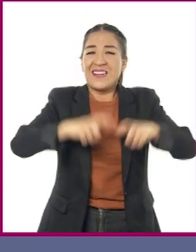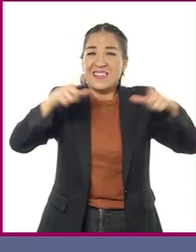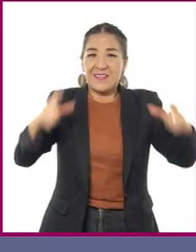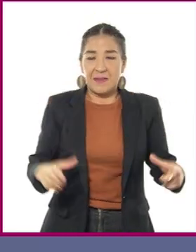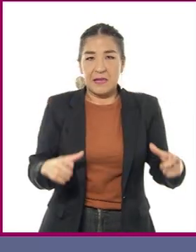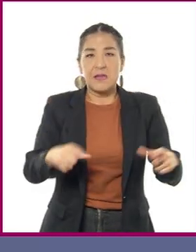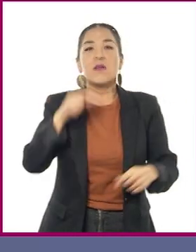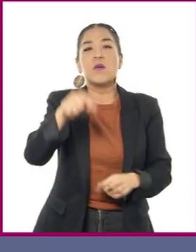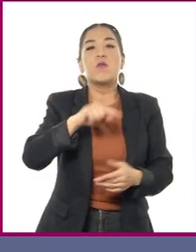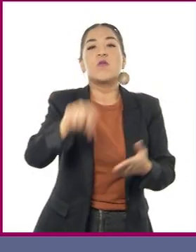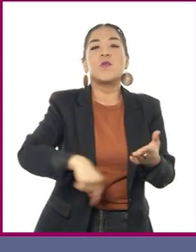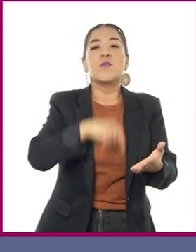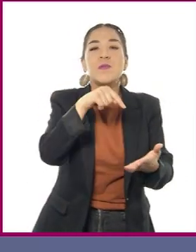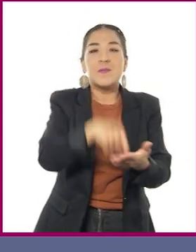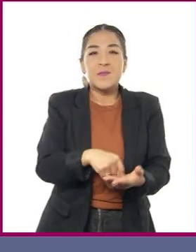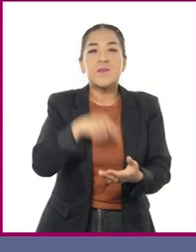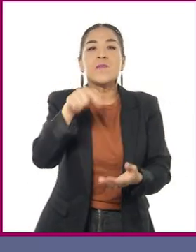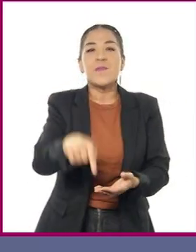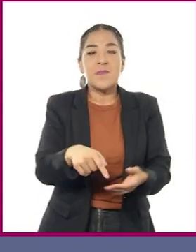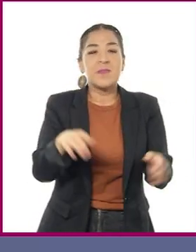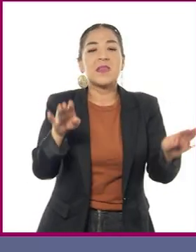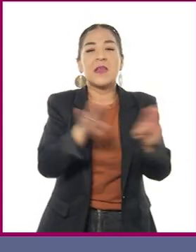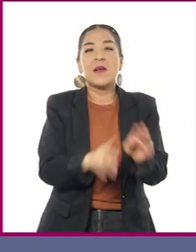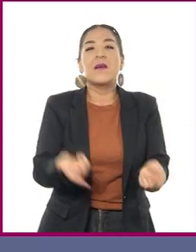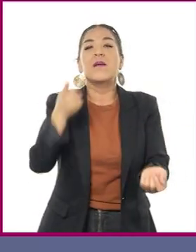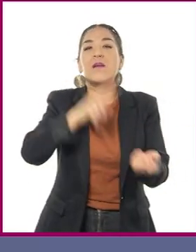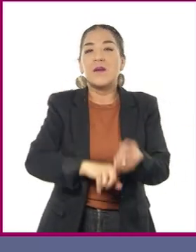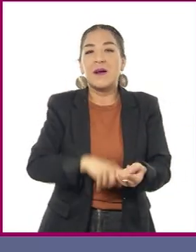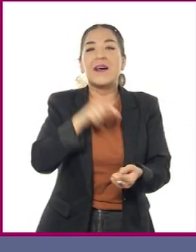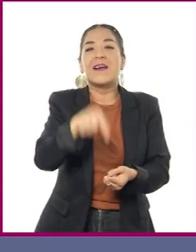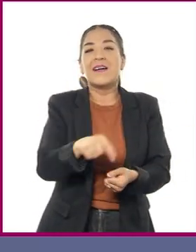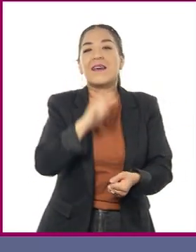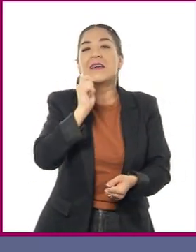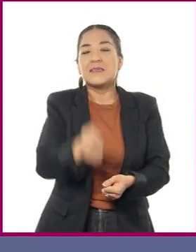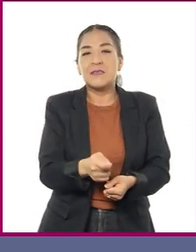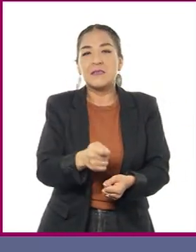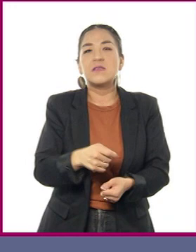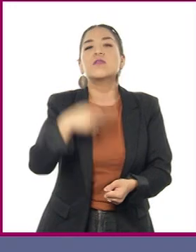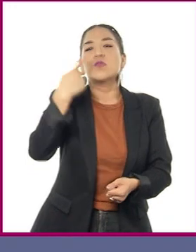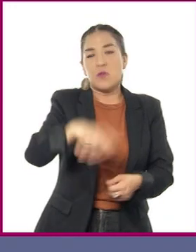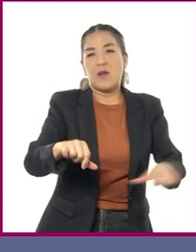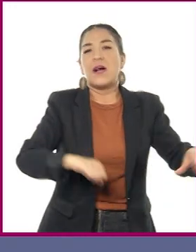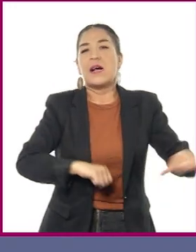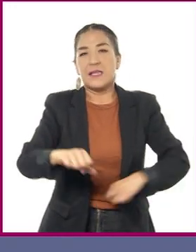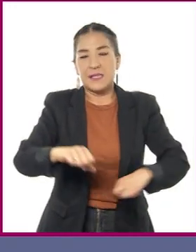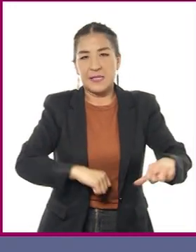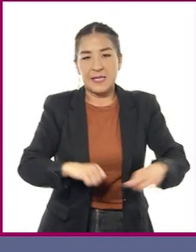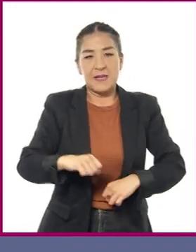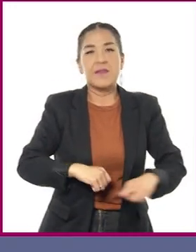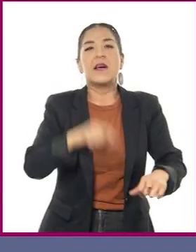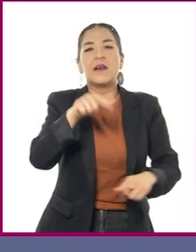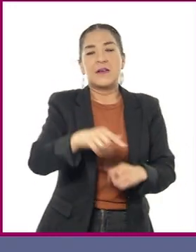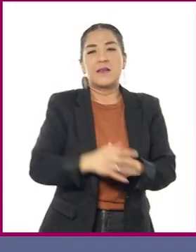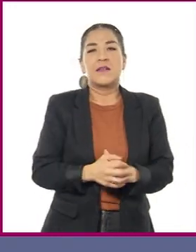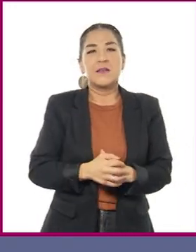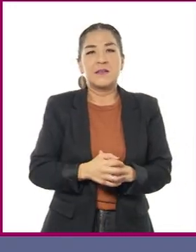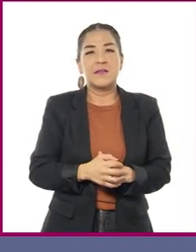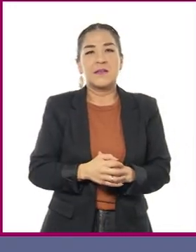la ubicación de los recursos naturales indican que esas actividades económicas son